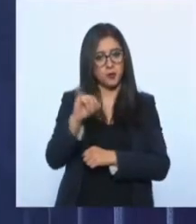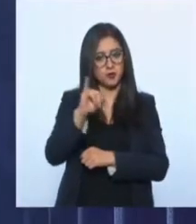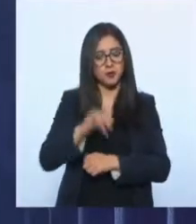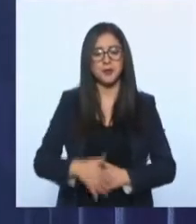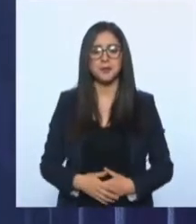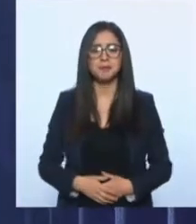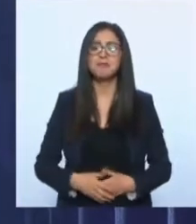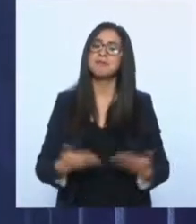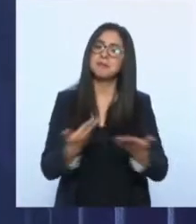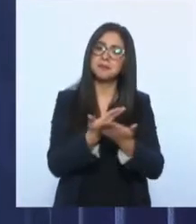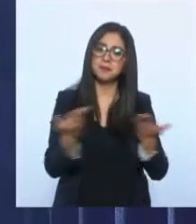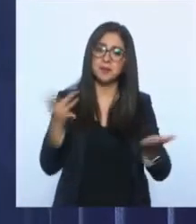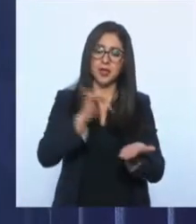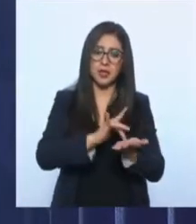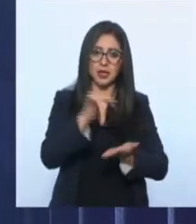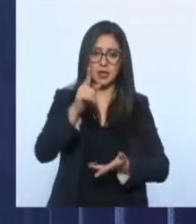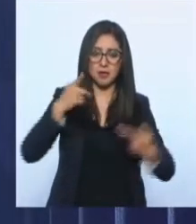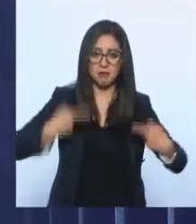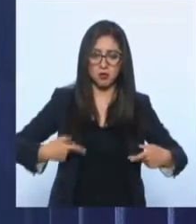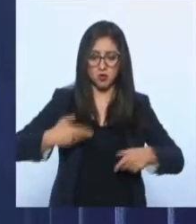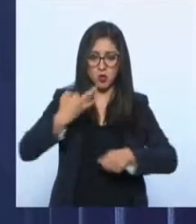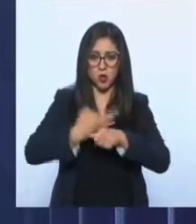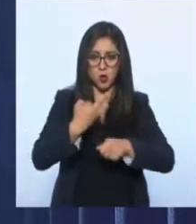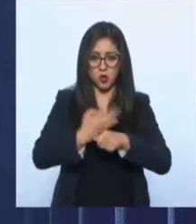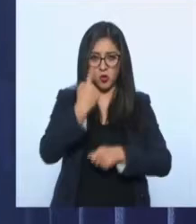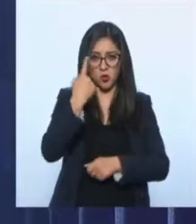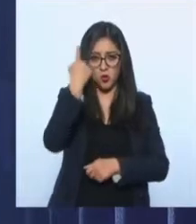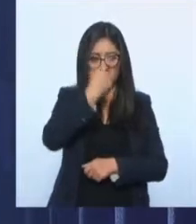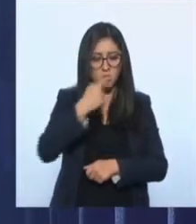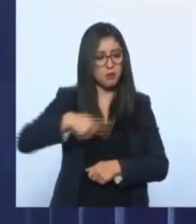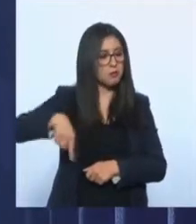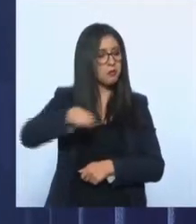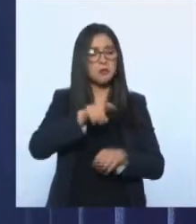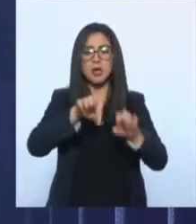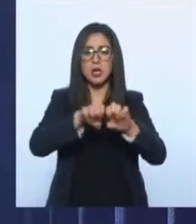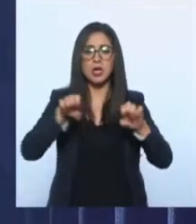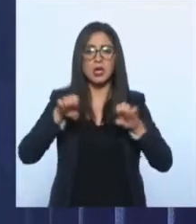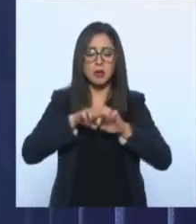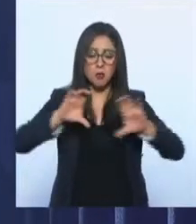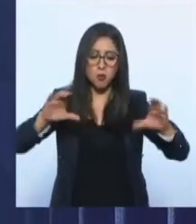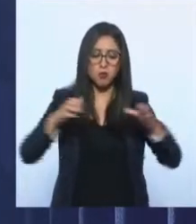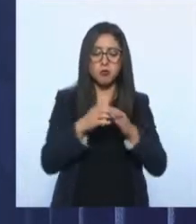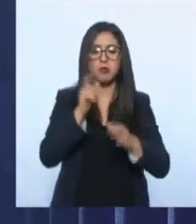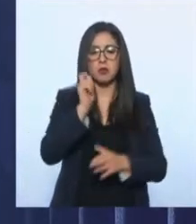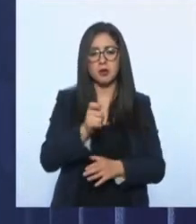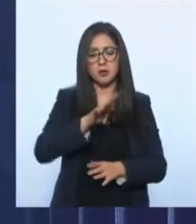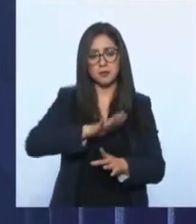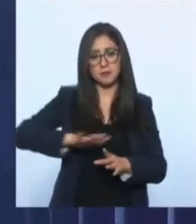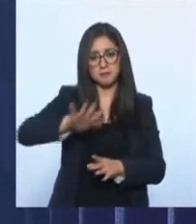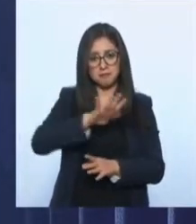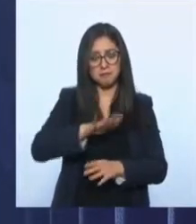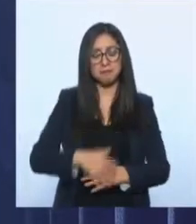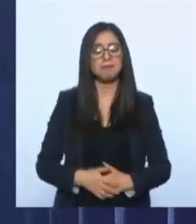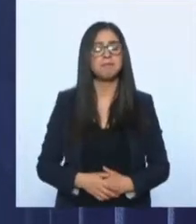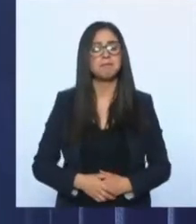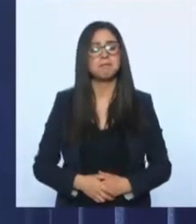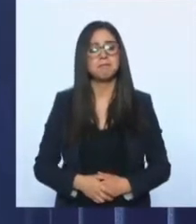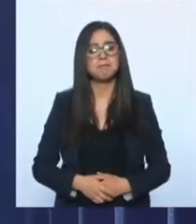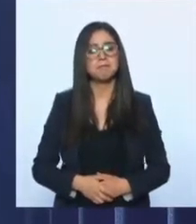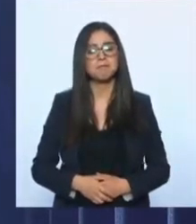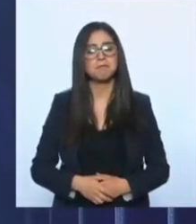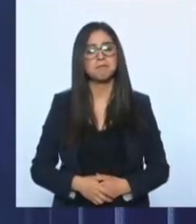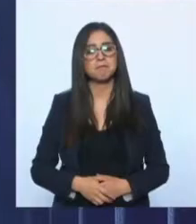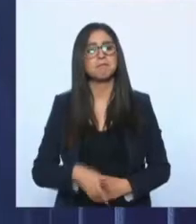agradecerle a usted por haberme acompañado a lo largo de esta hora. En el nombre de todo el staff y del equipo que hace posible este programa,